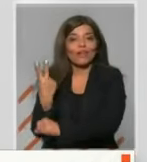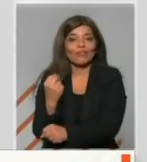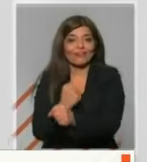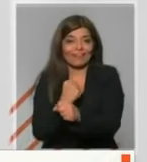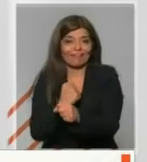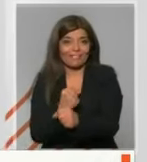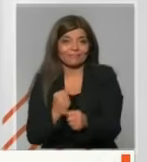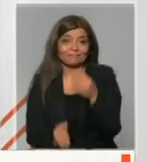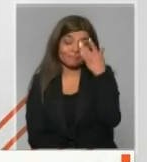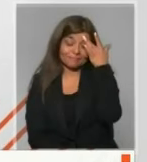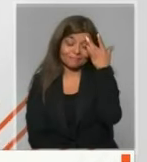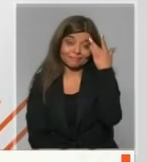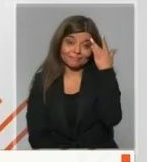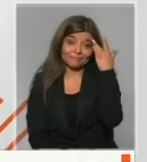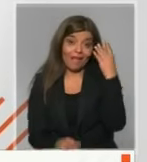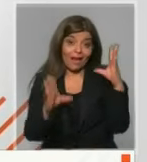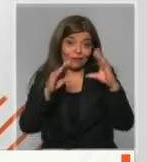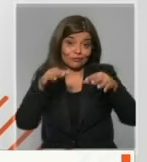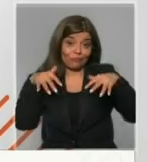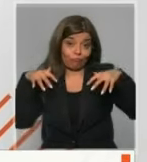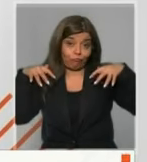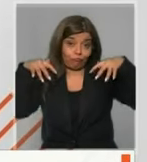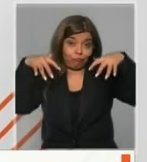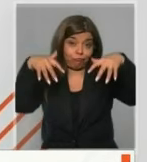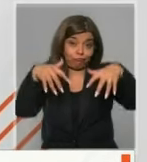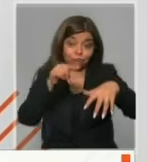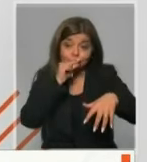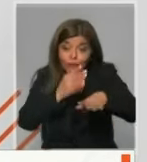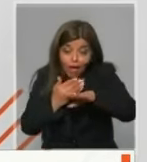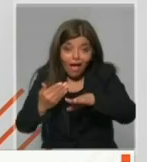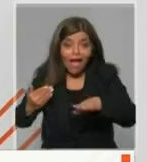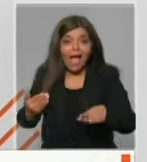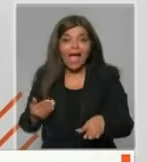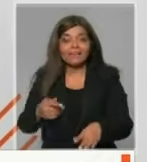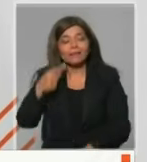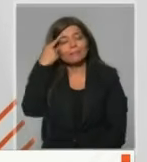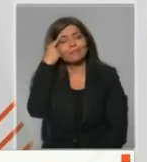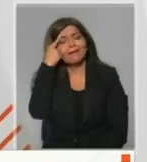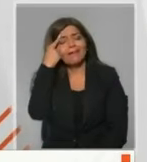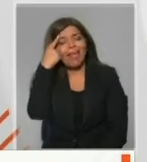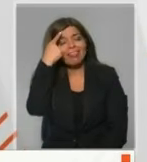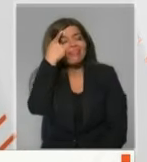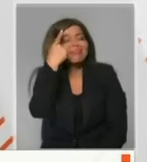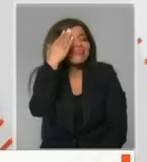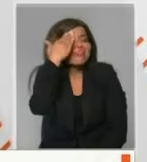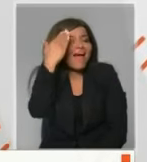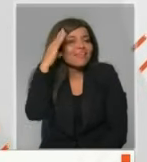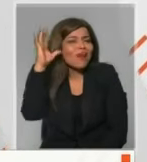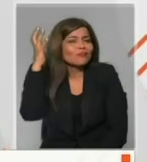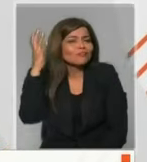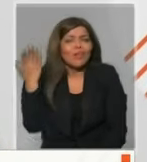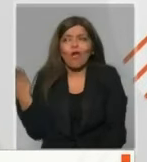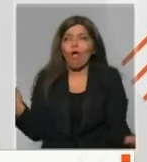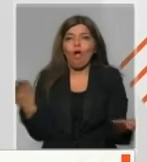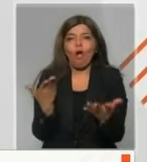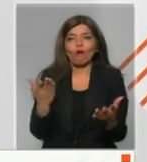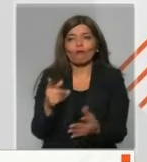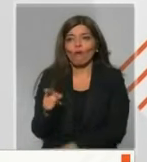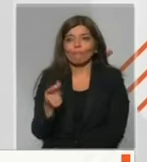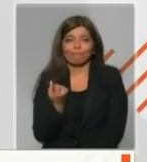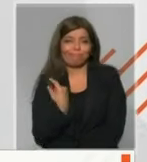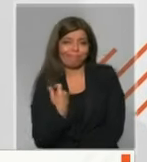A puertas de Halloween, esta grabación nos hace pensar más bien en el Día de los Inocentes. Y es que cuesta creer que en este pique de